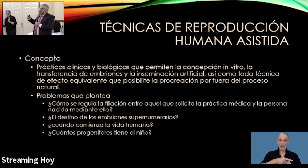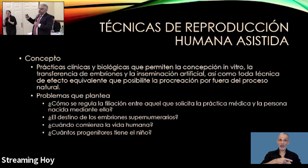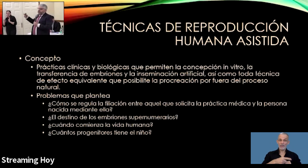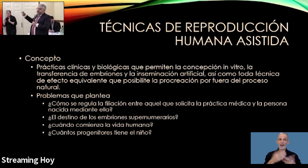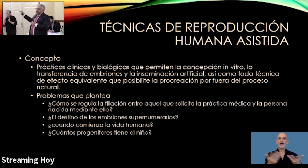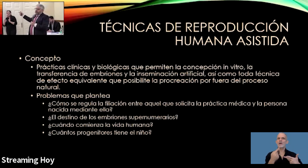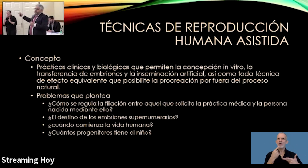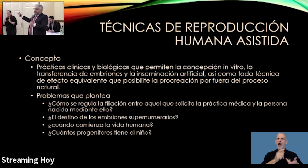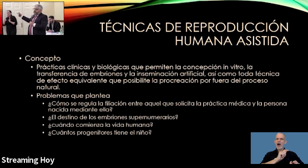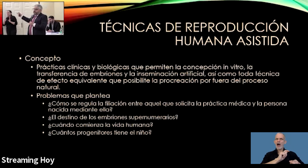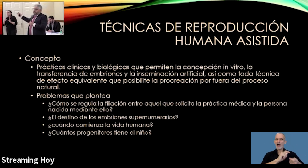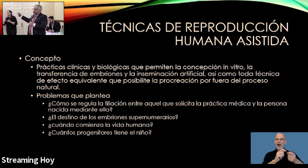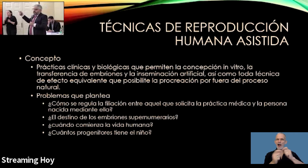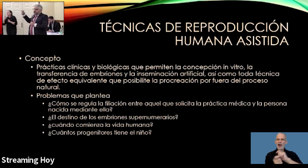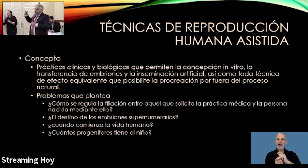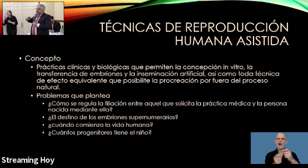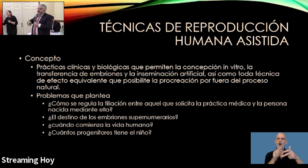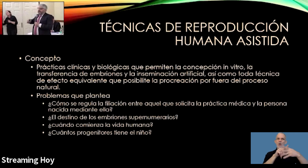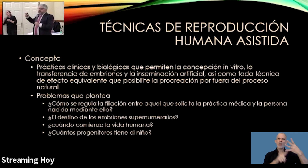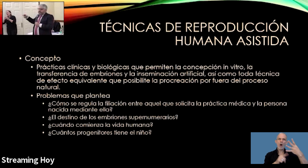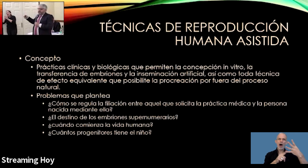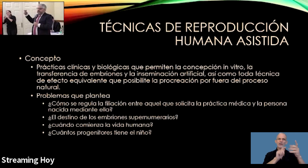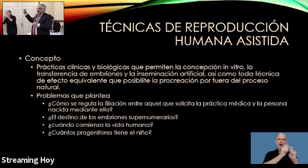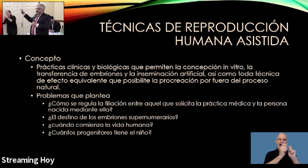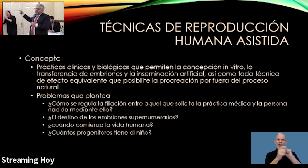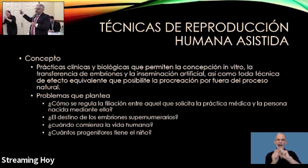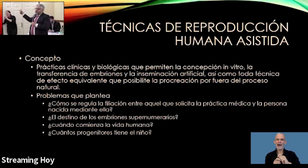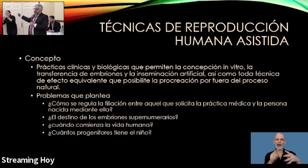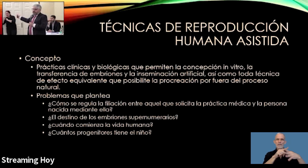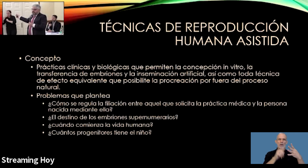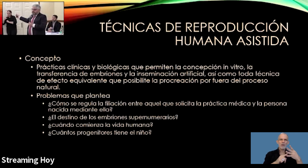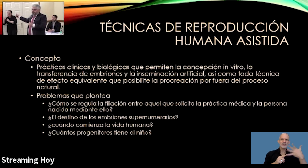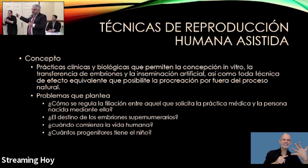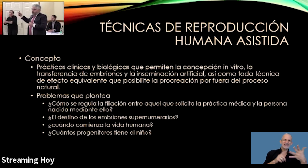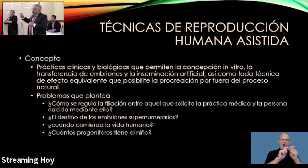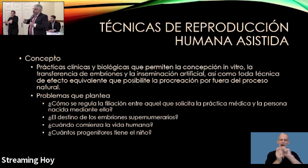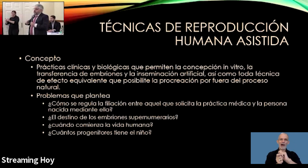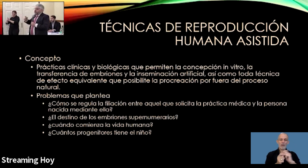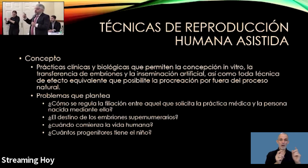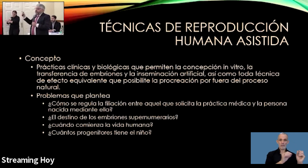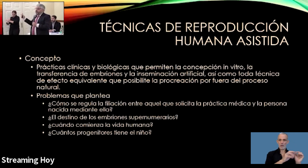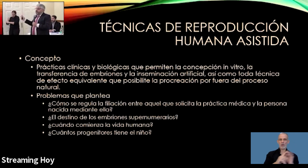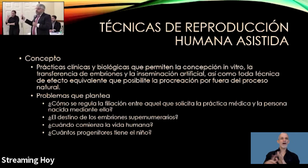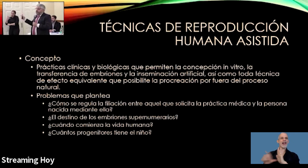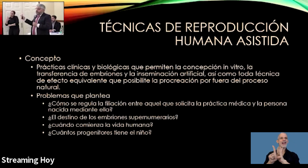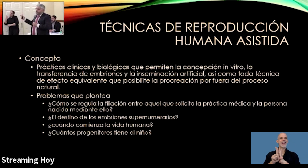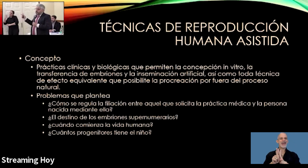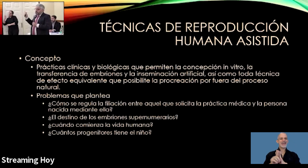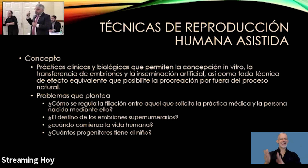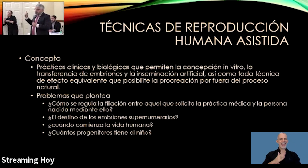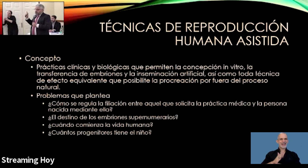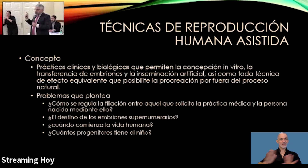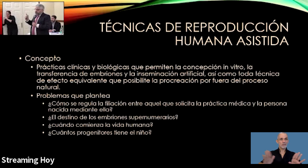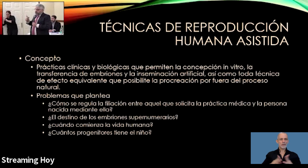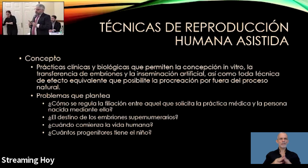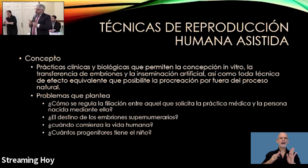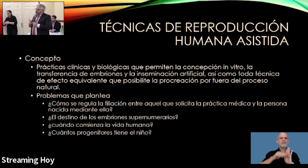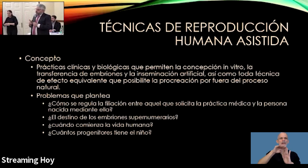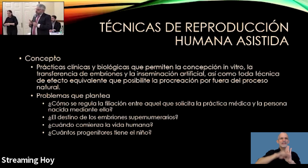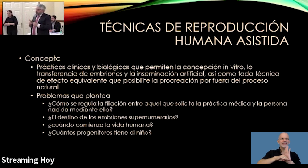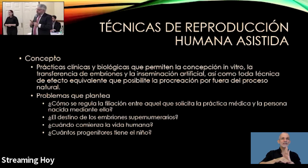sufrió 4 o 5 modificaciones antes de llegar a ser ley. El texto